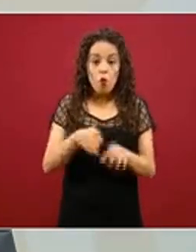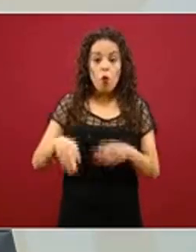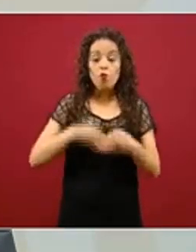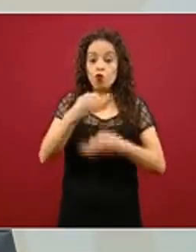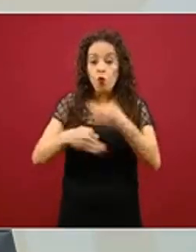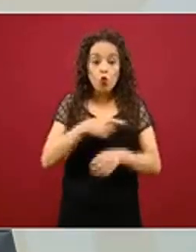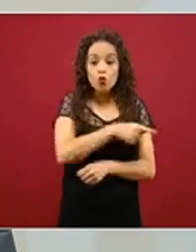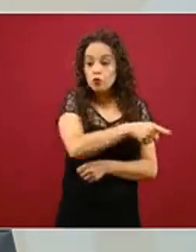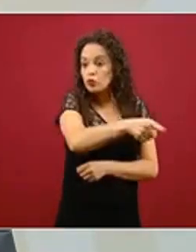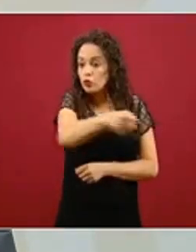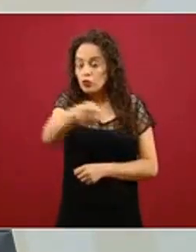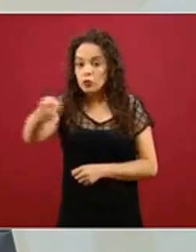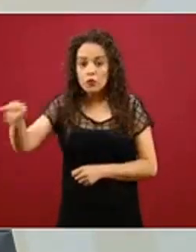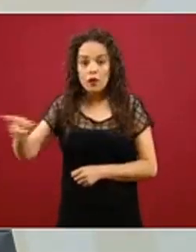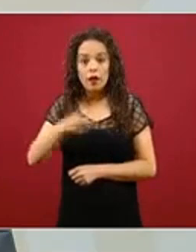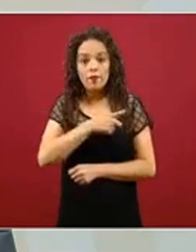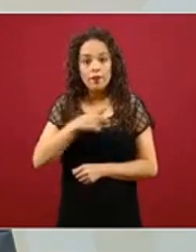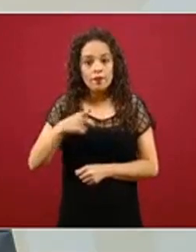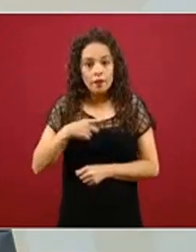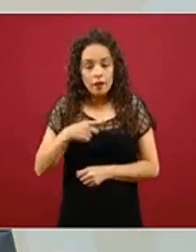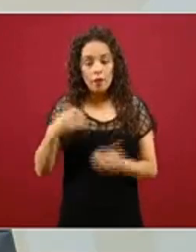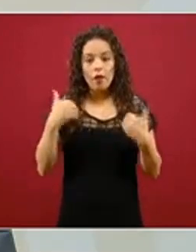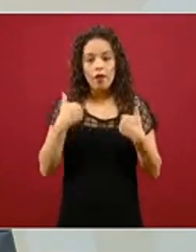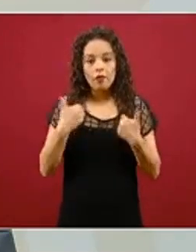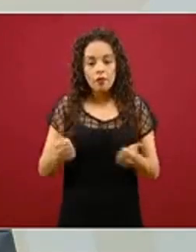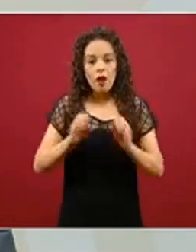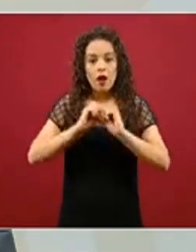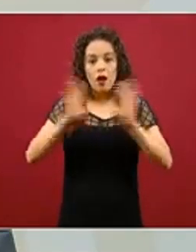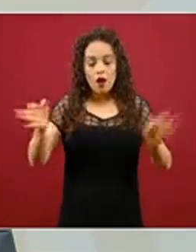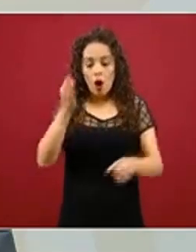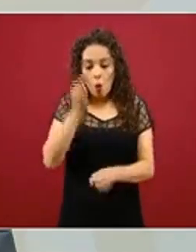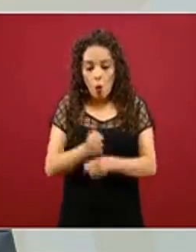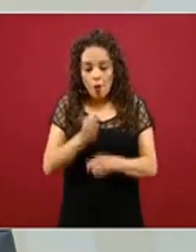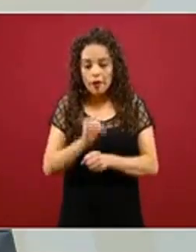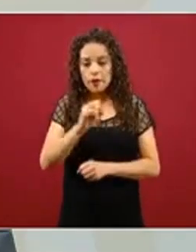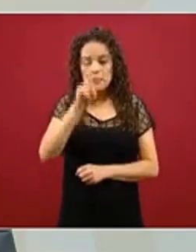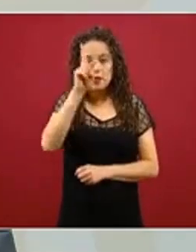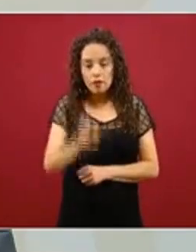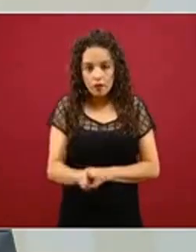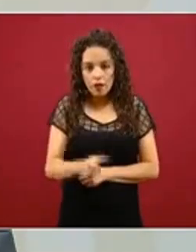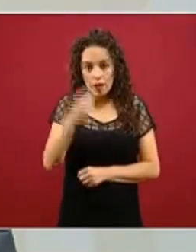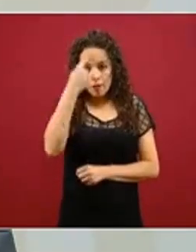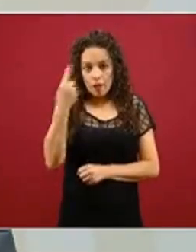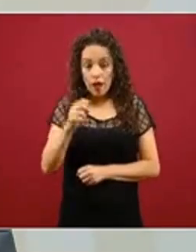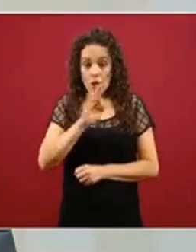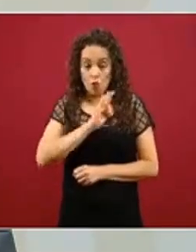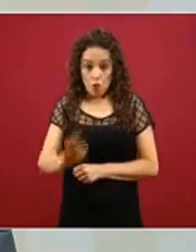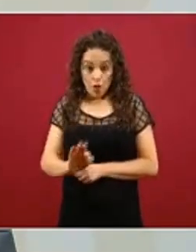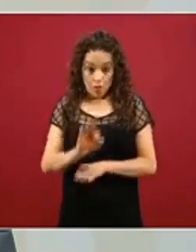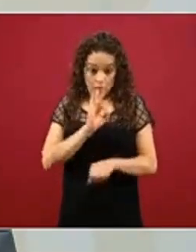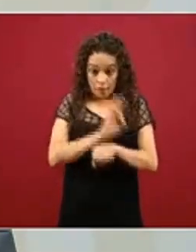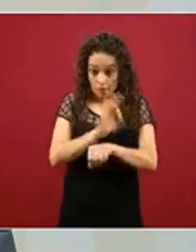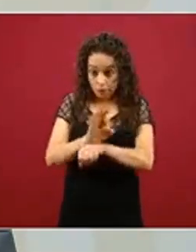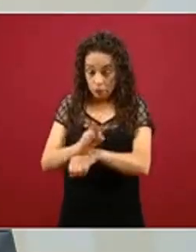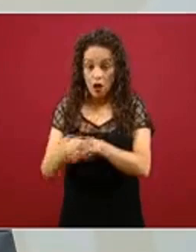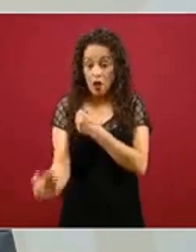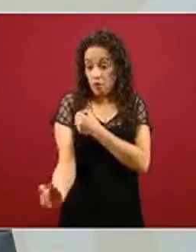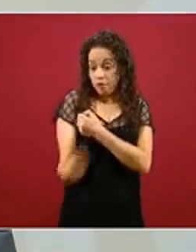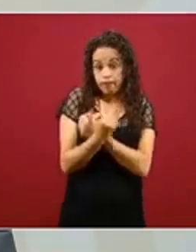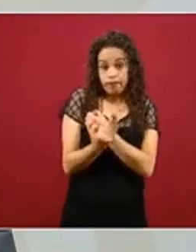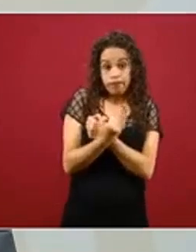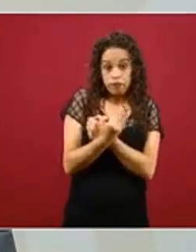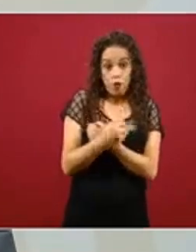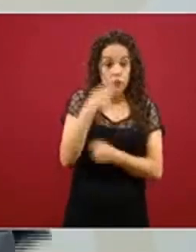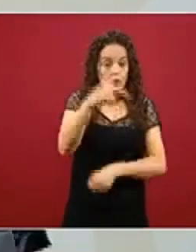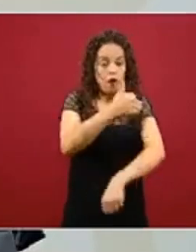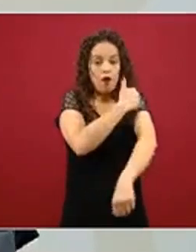estén involucrados con la realidad para poder responder apropiadamente y protegerse a ustedes mismas y mismos, a